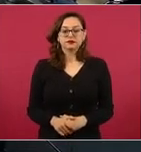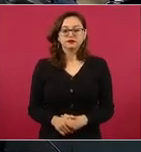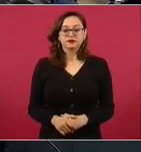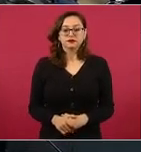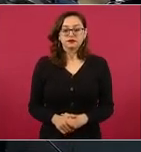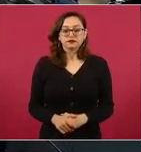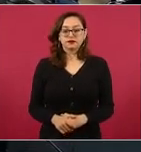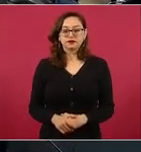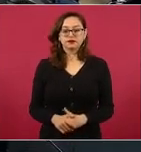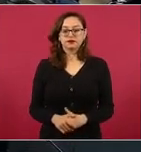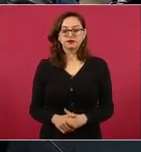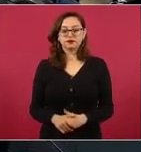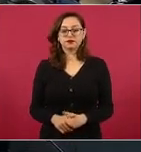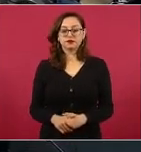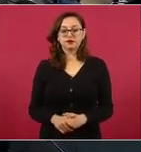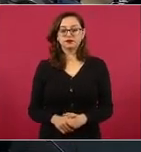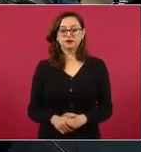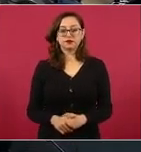ser candidato,